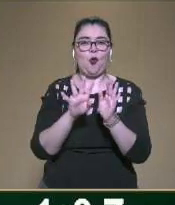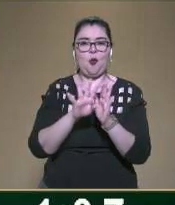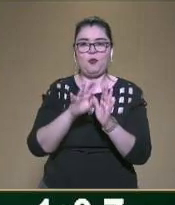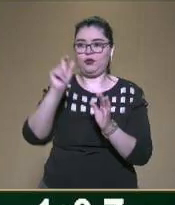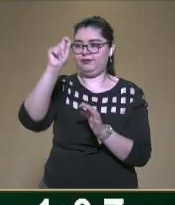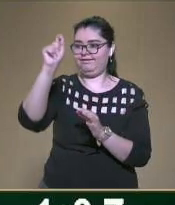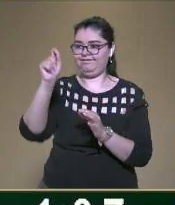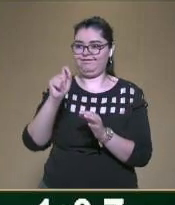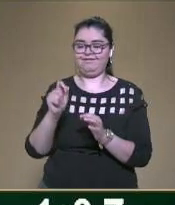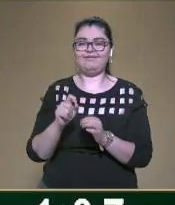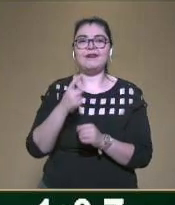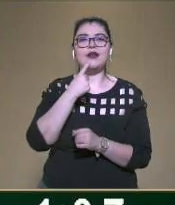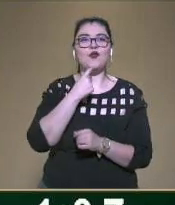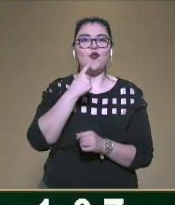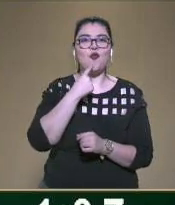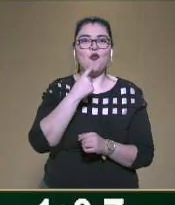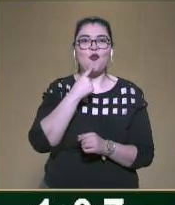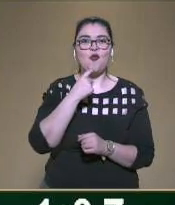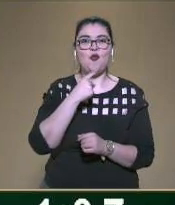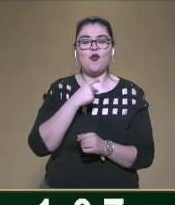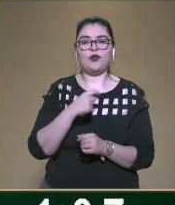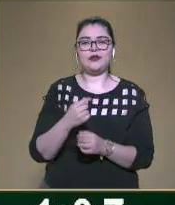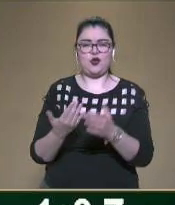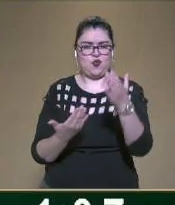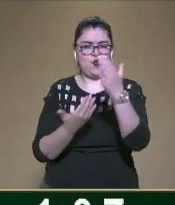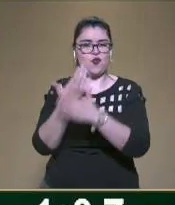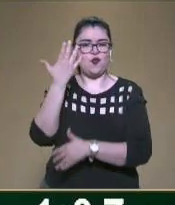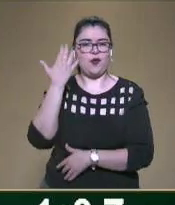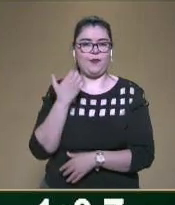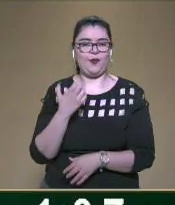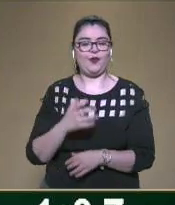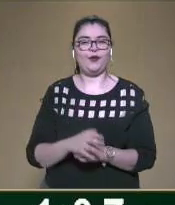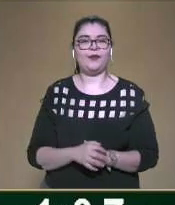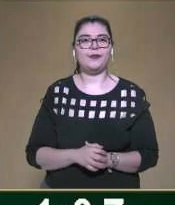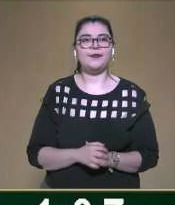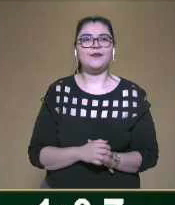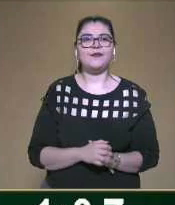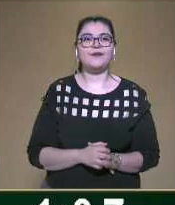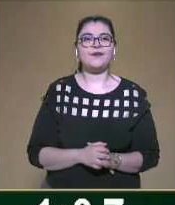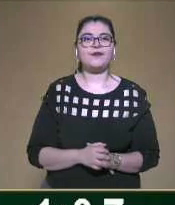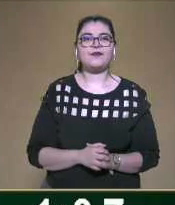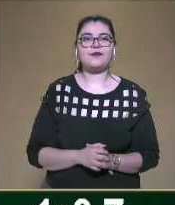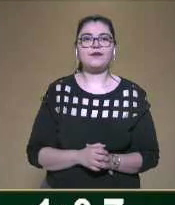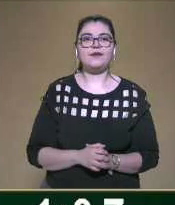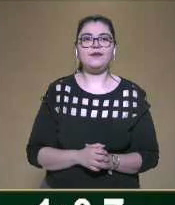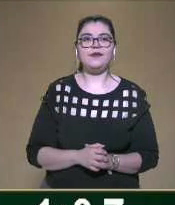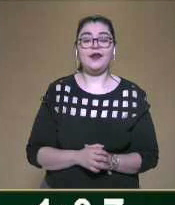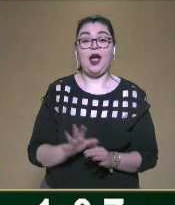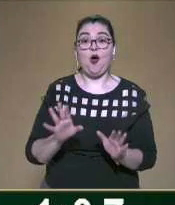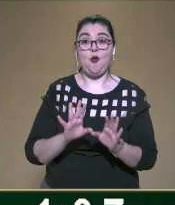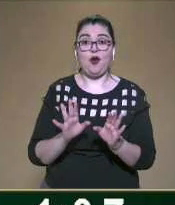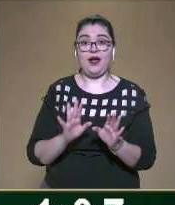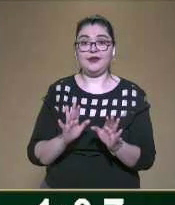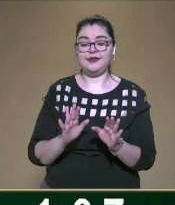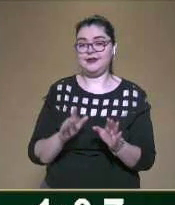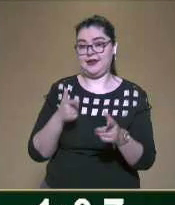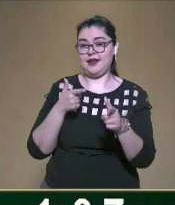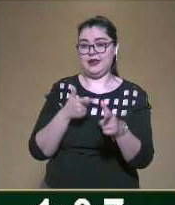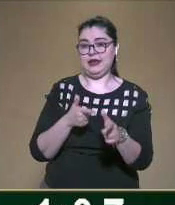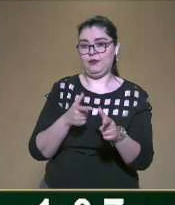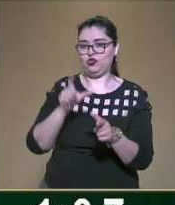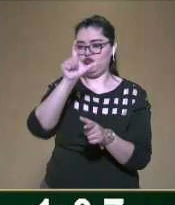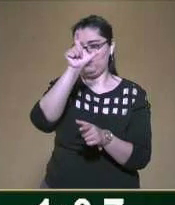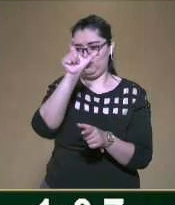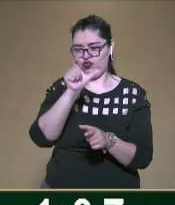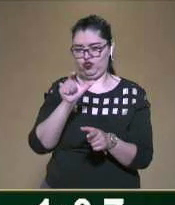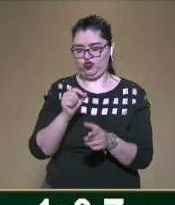resaltó este nuestro estado. Muy bien, ahora continuamos con cómo se llama mi municipio. Ya